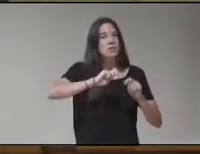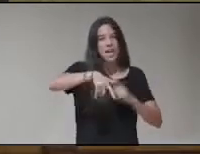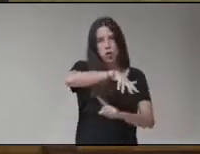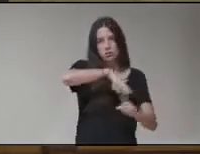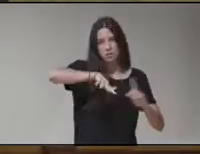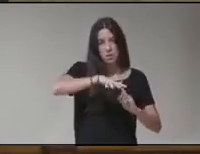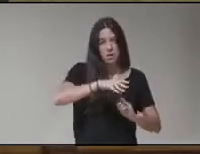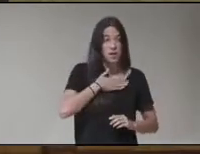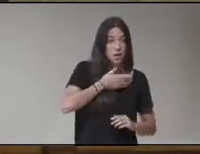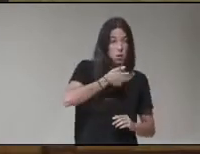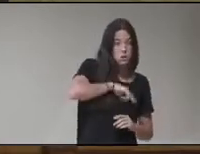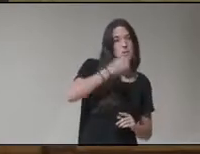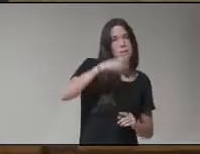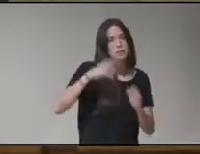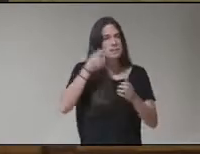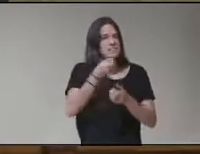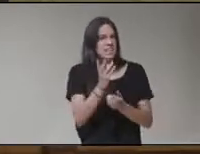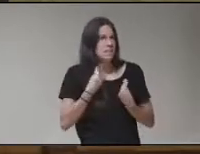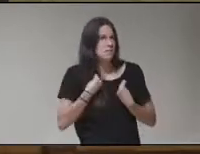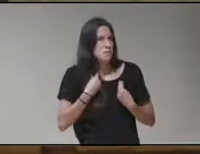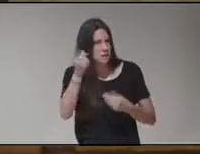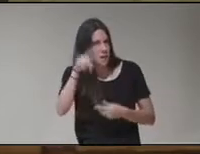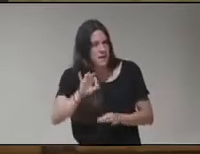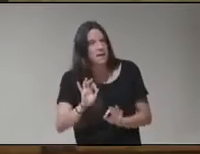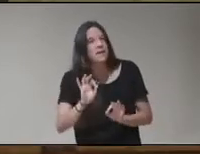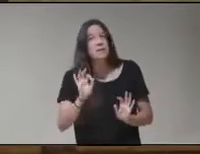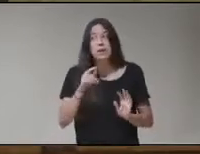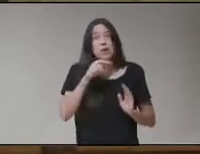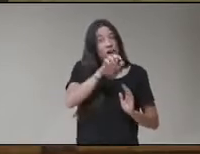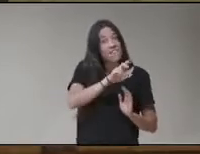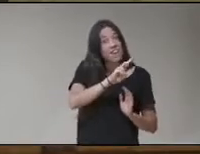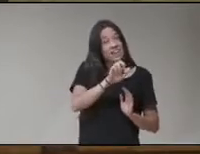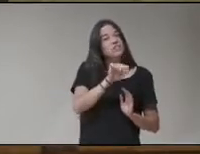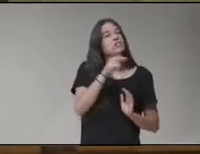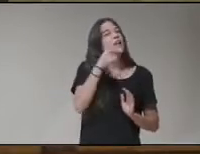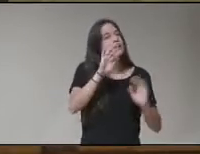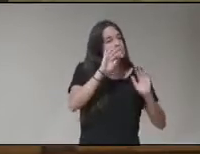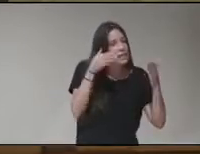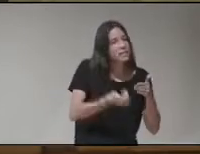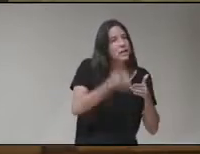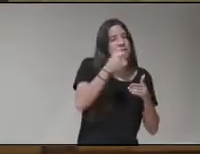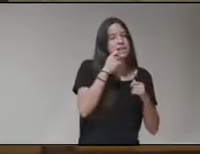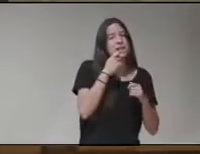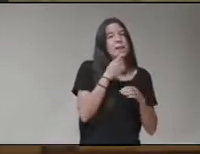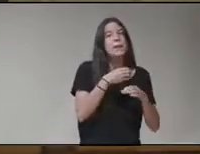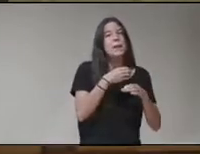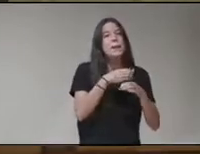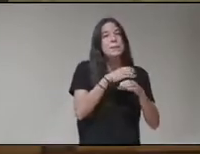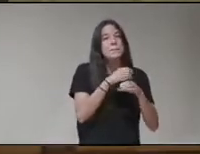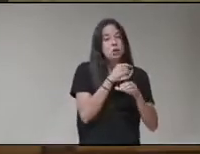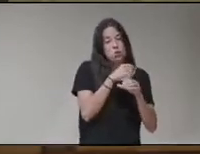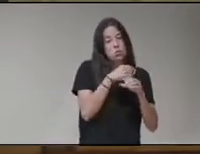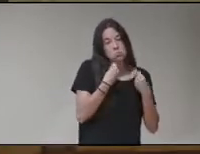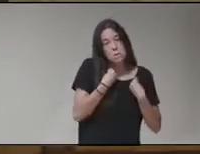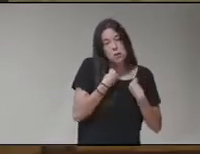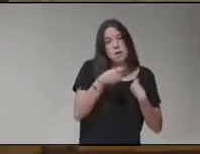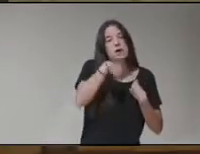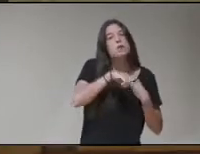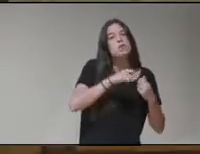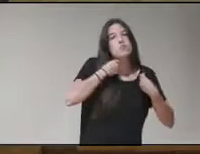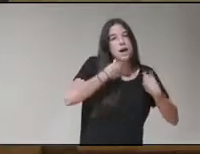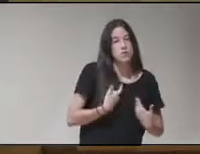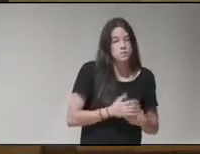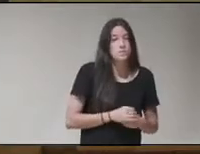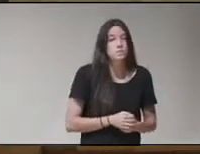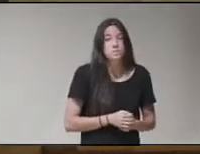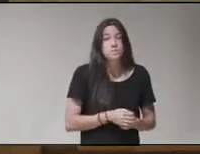hombre, pero Evaristo se va a focalizar en el ecosistema o en el microbioma humano. Y ya, sin entretenerme en nada